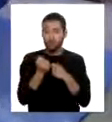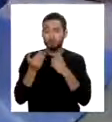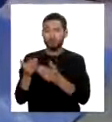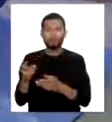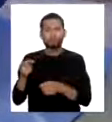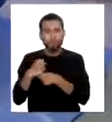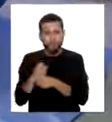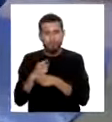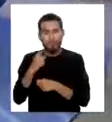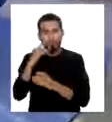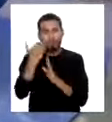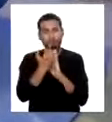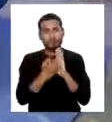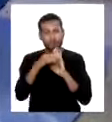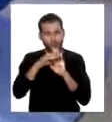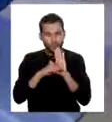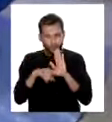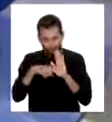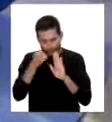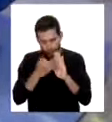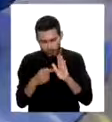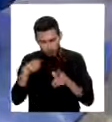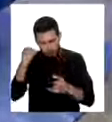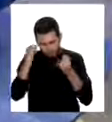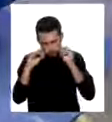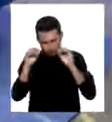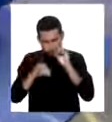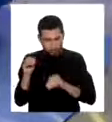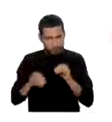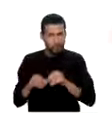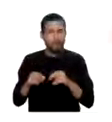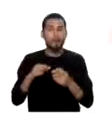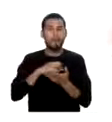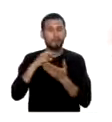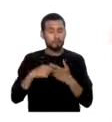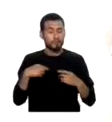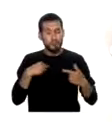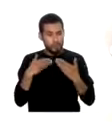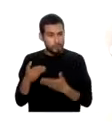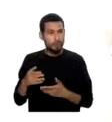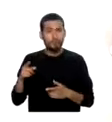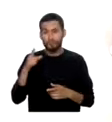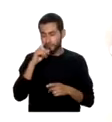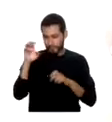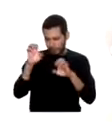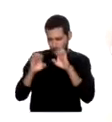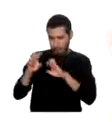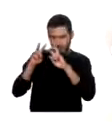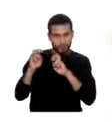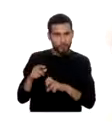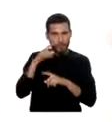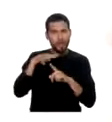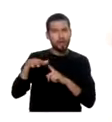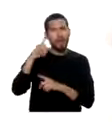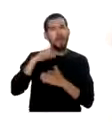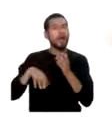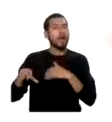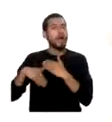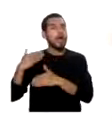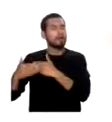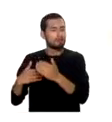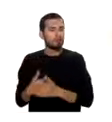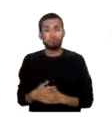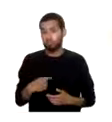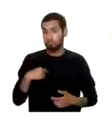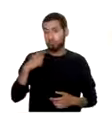elaboración de su perfil de emprendimiento a través de los agentes del proyecto. También una evaluación en gabinete, en campo de lo que quieren hacer, porque la